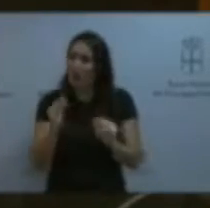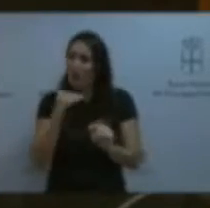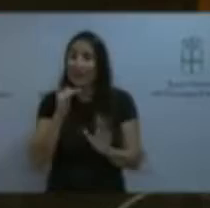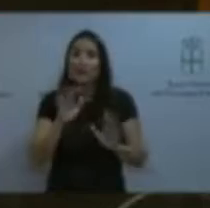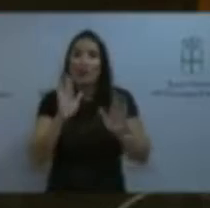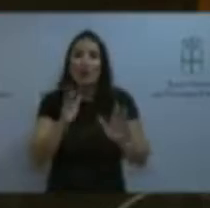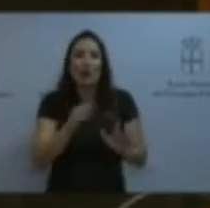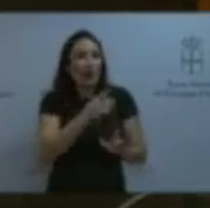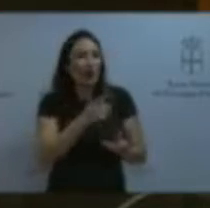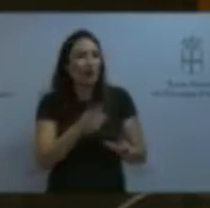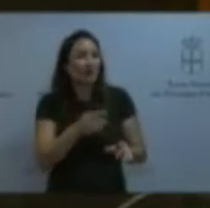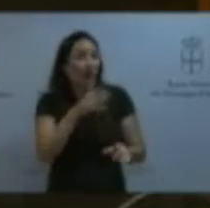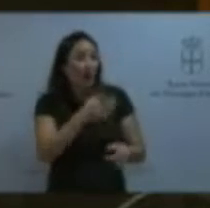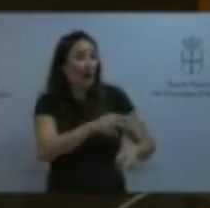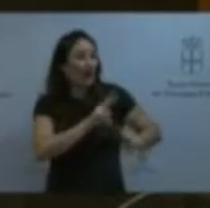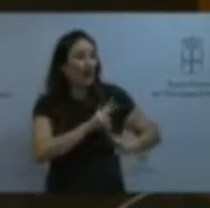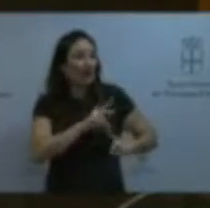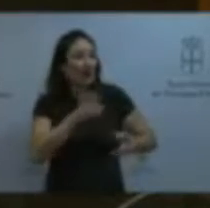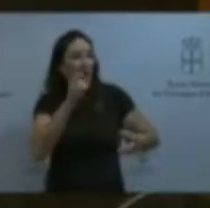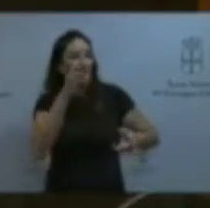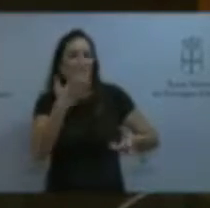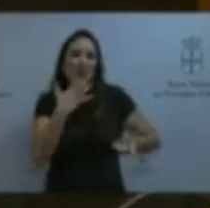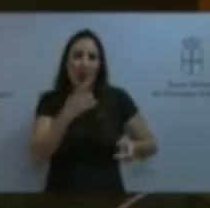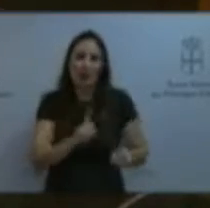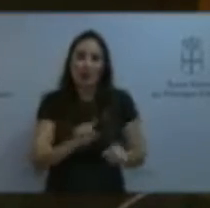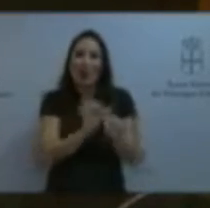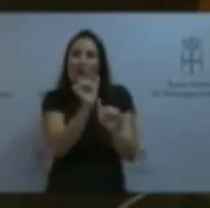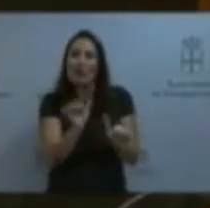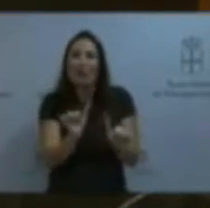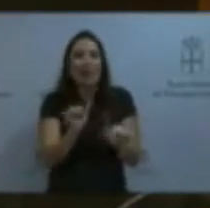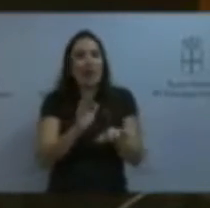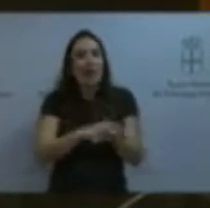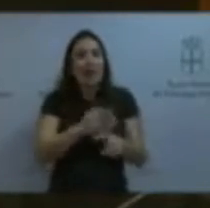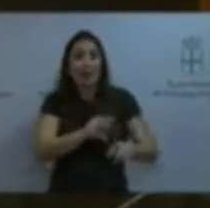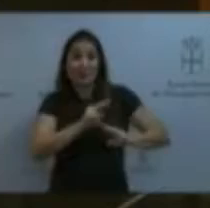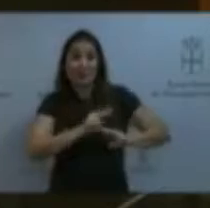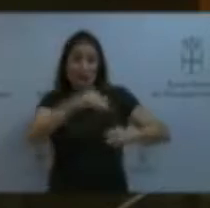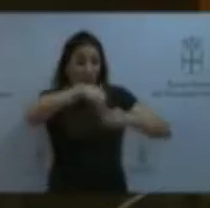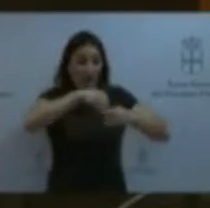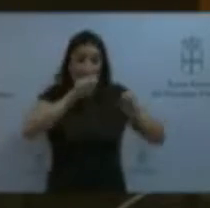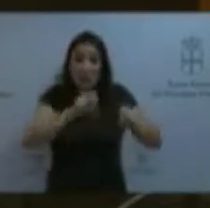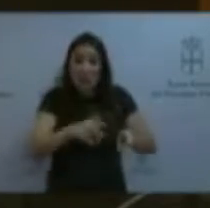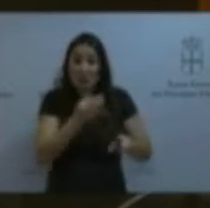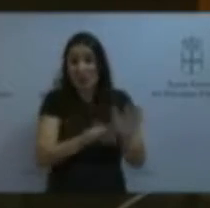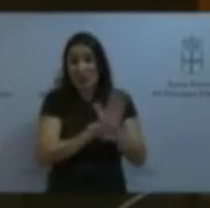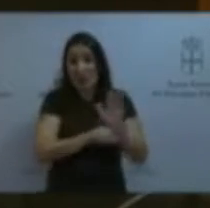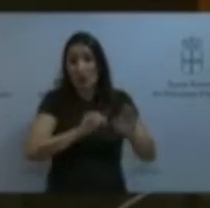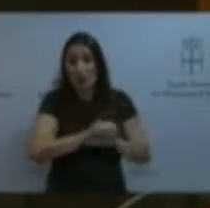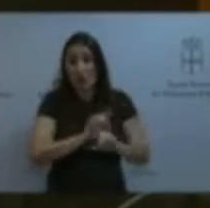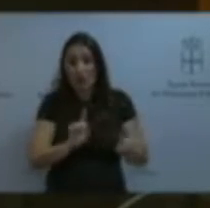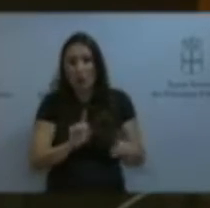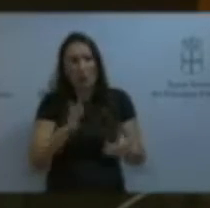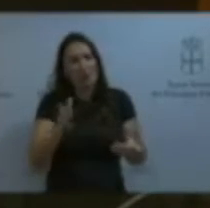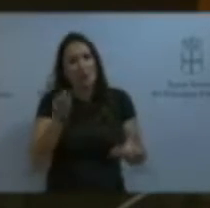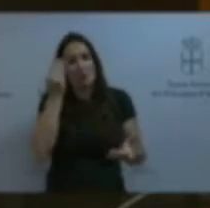sus chascarrillos habituales, sus fórmulas precocinadas para responder sin decir nada, sin ajustarse a la legalidad, porque yo creo